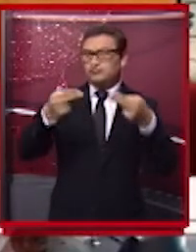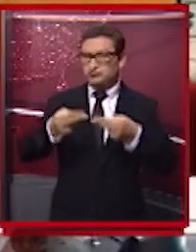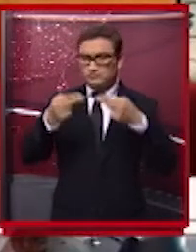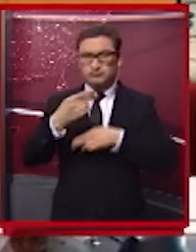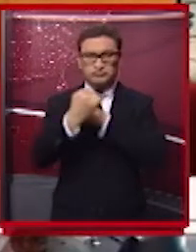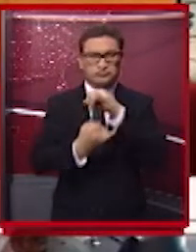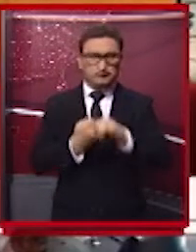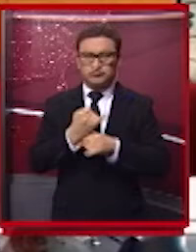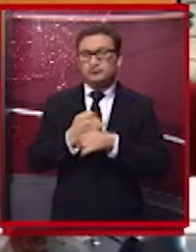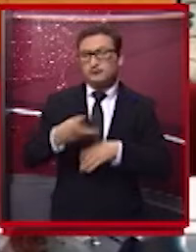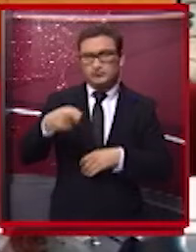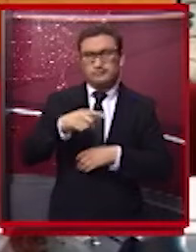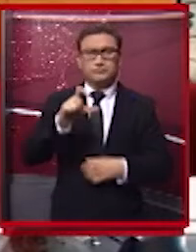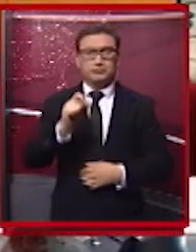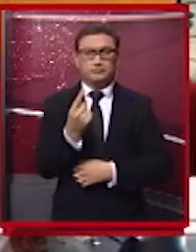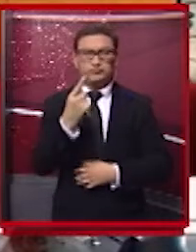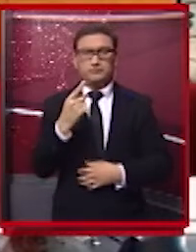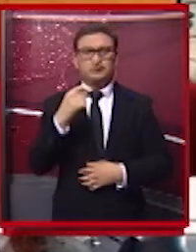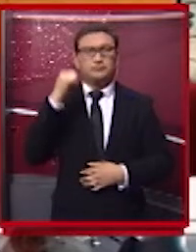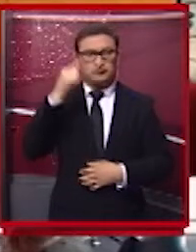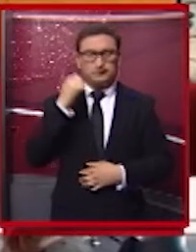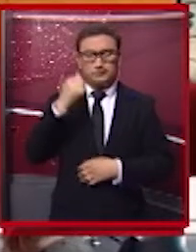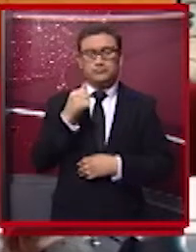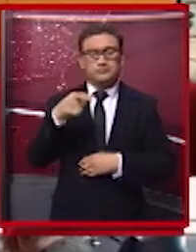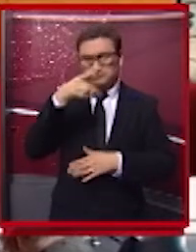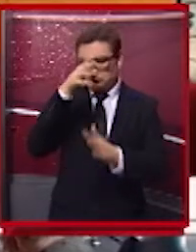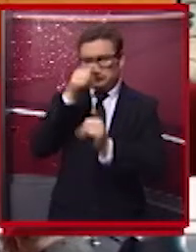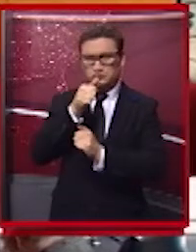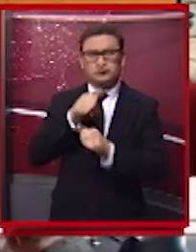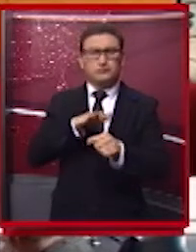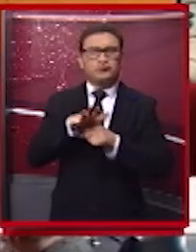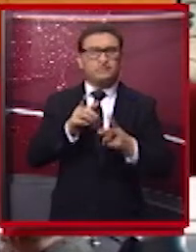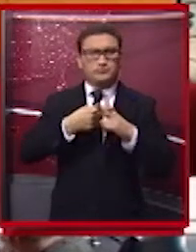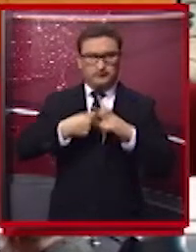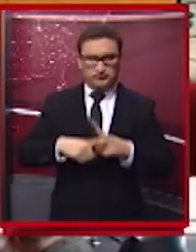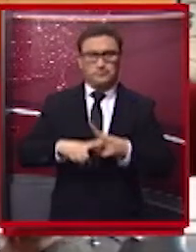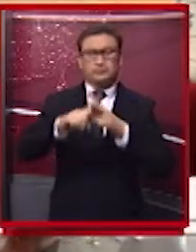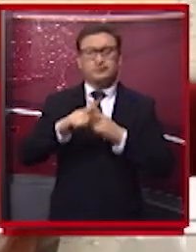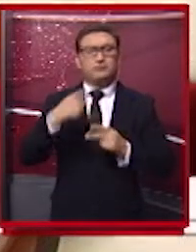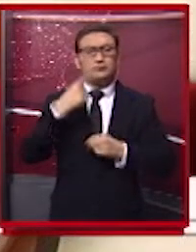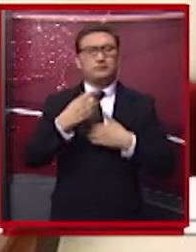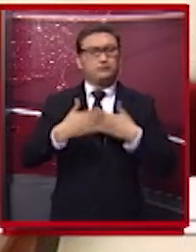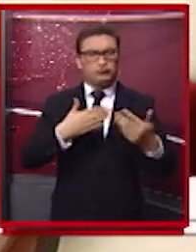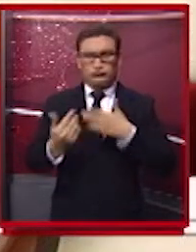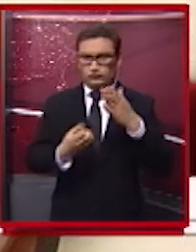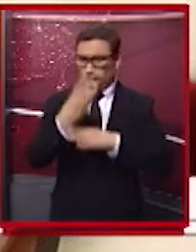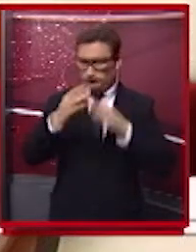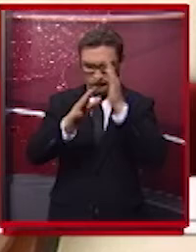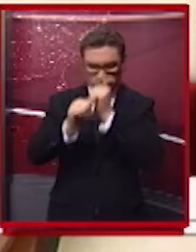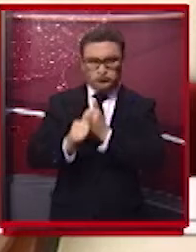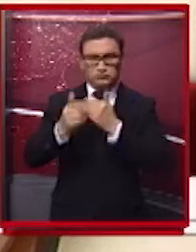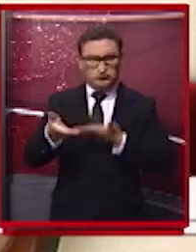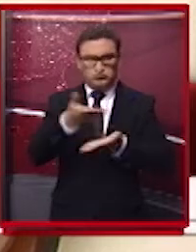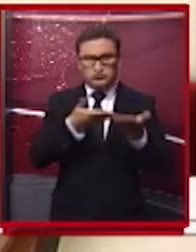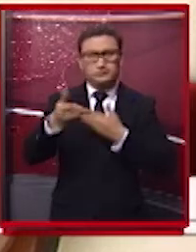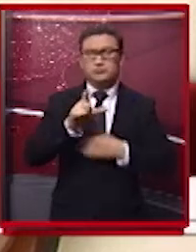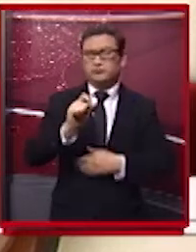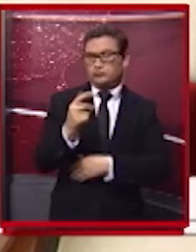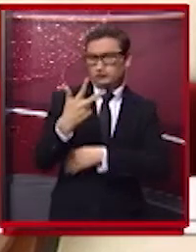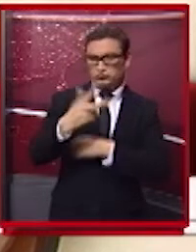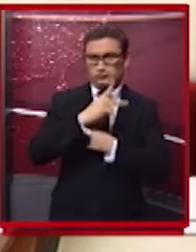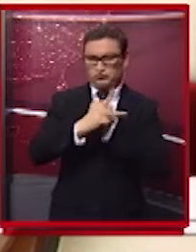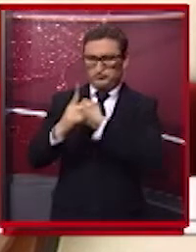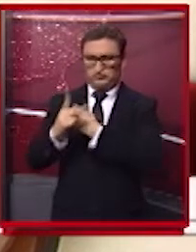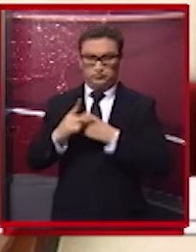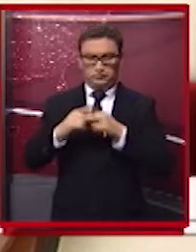sentido, expuso que el 21 de abril de este año se estableció un acuerdo, en principio, dentro de la modernización del acuerdo comercial con los 28 países que conforman